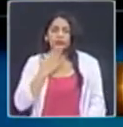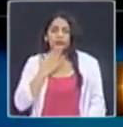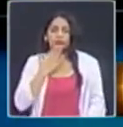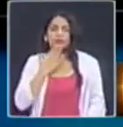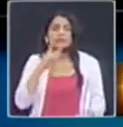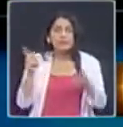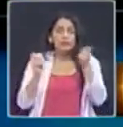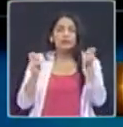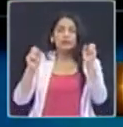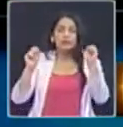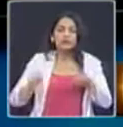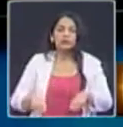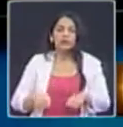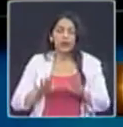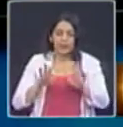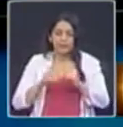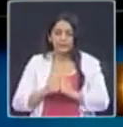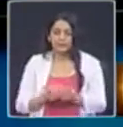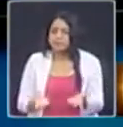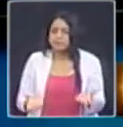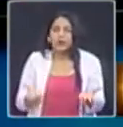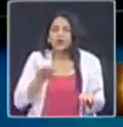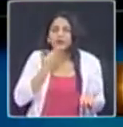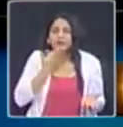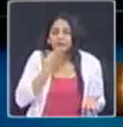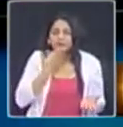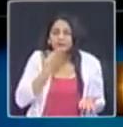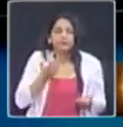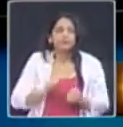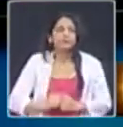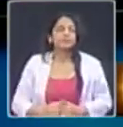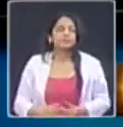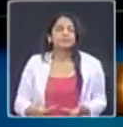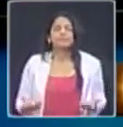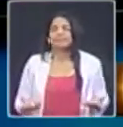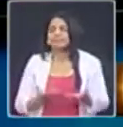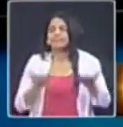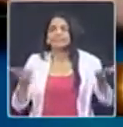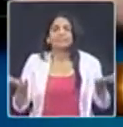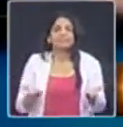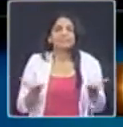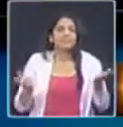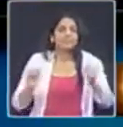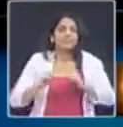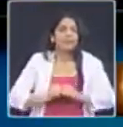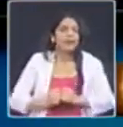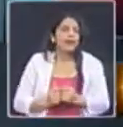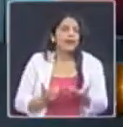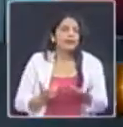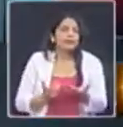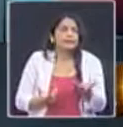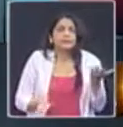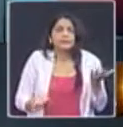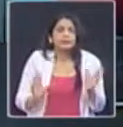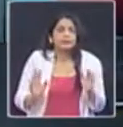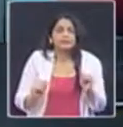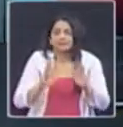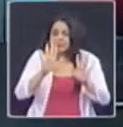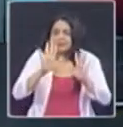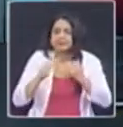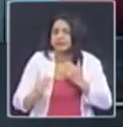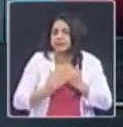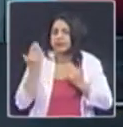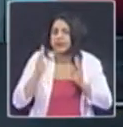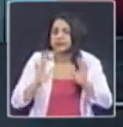especulación inmobiliaria me explico se puede se puede si hubiera cuál era el argumento que simple y sencillamente habían